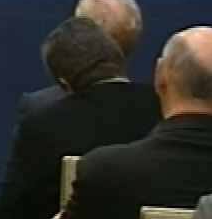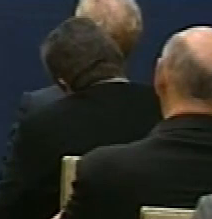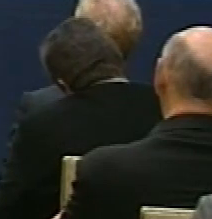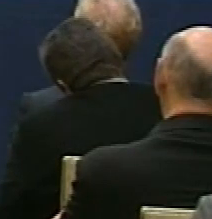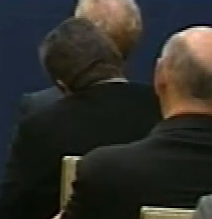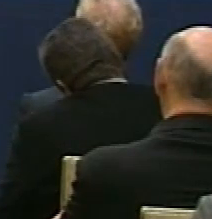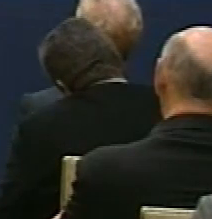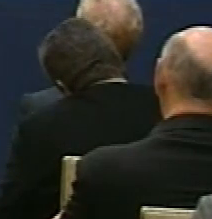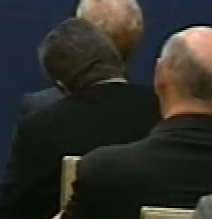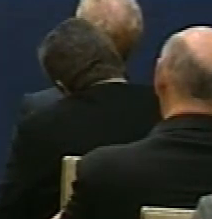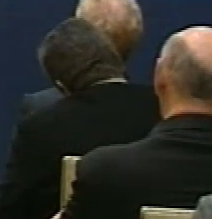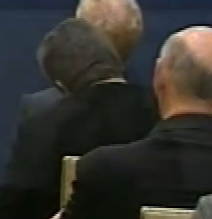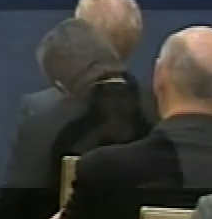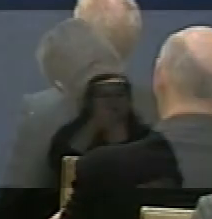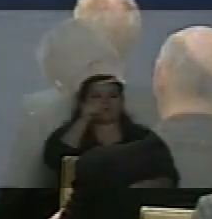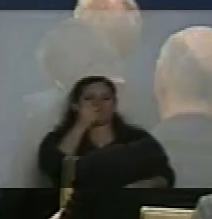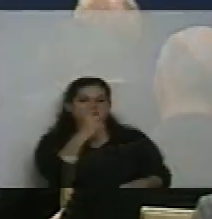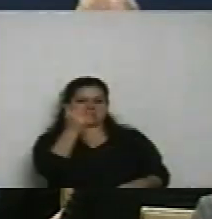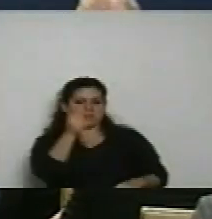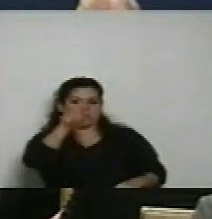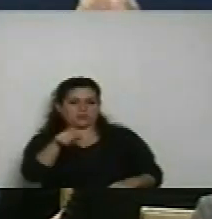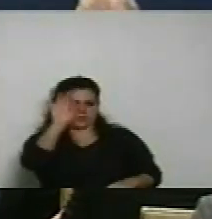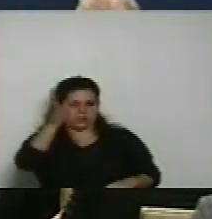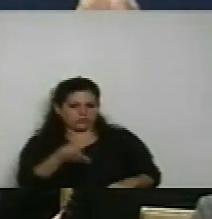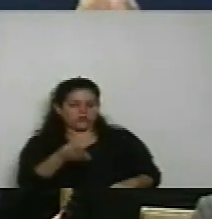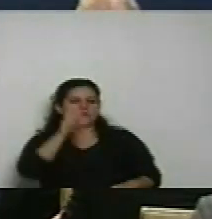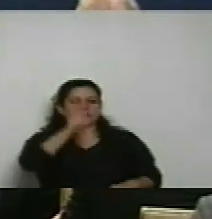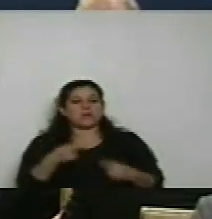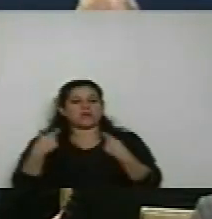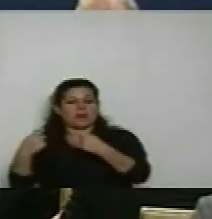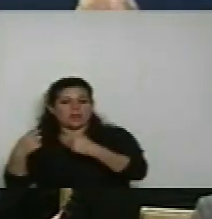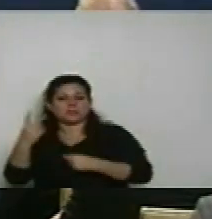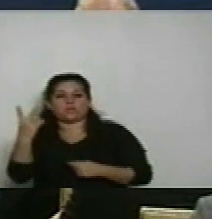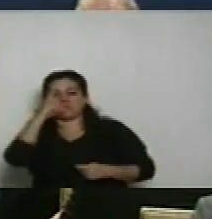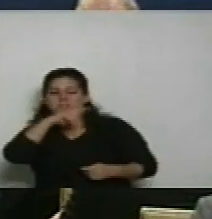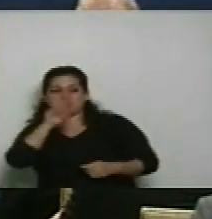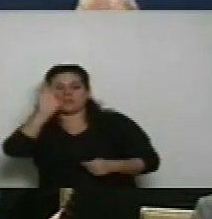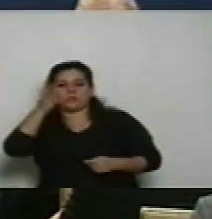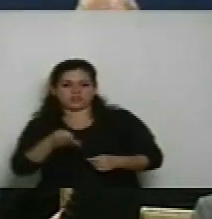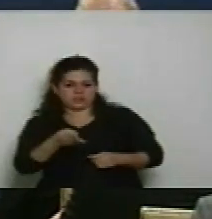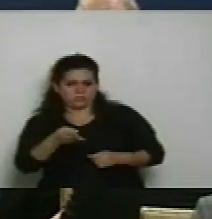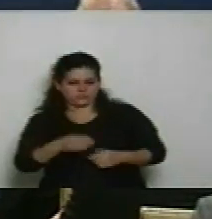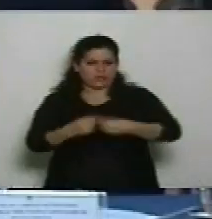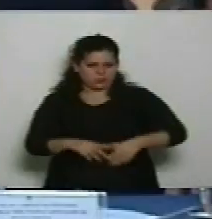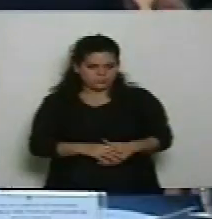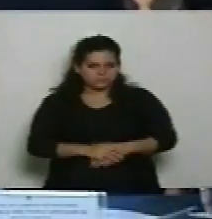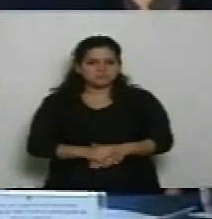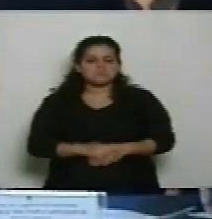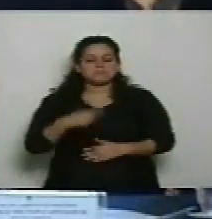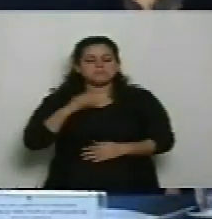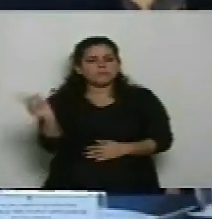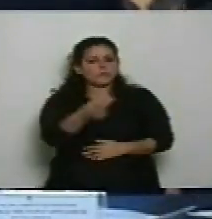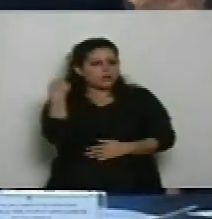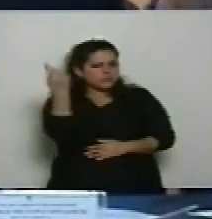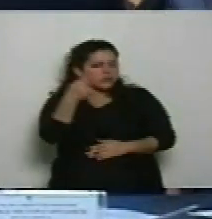,16% del Producto Interno Bruto y el total de gastos al 27,16%. Nosotros